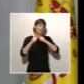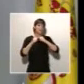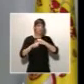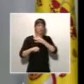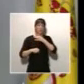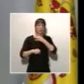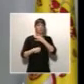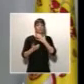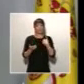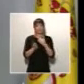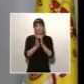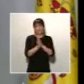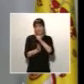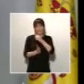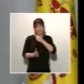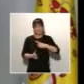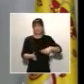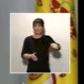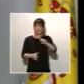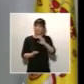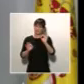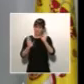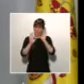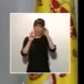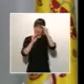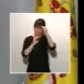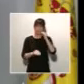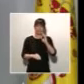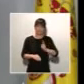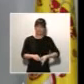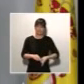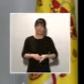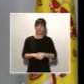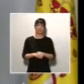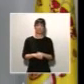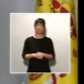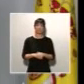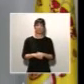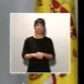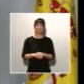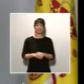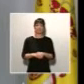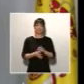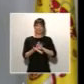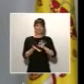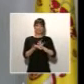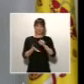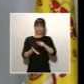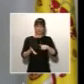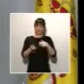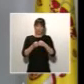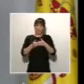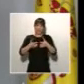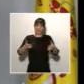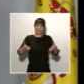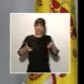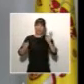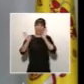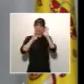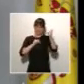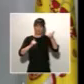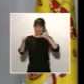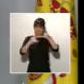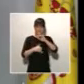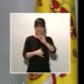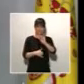tengan paciencia, que desde luego se les va a atender. Se ha reforzado el servicio y se les va a atender. No obstante, a los ciudadanos